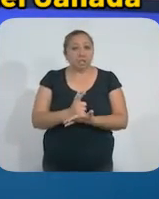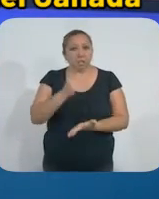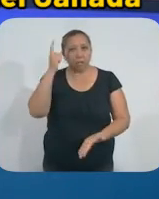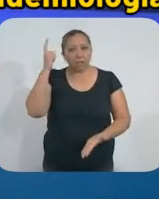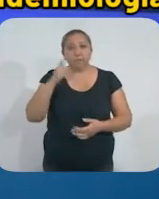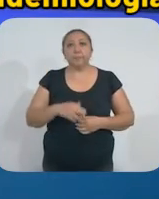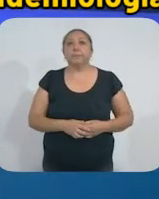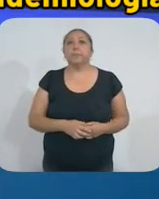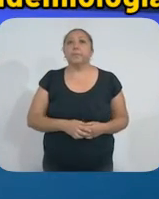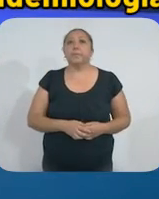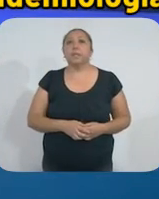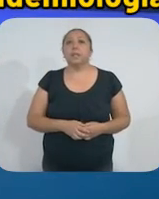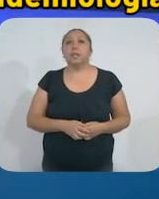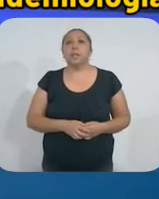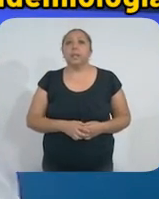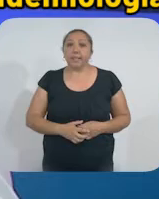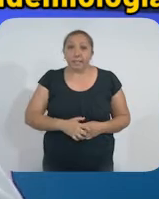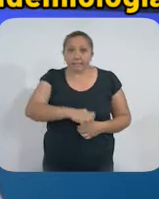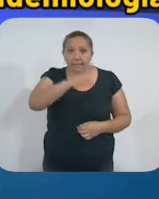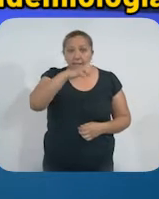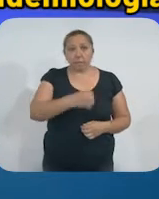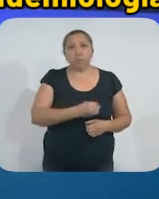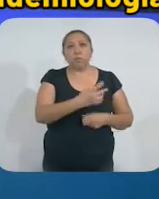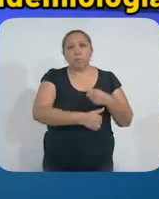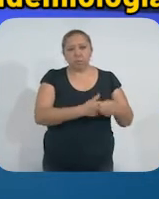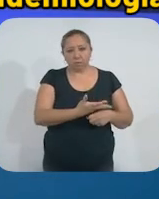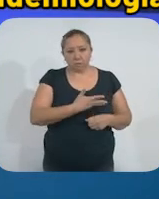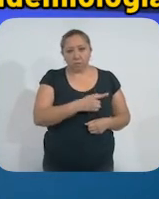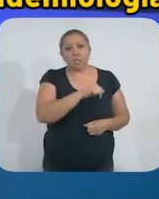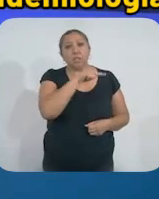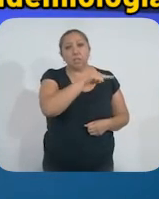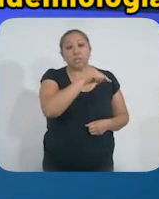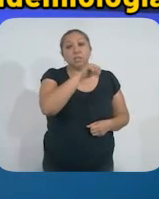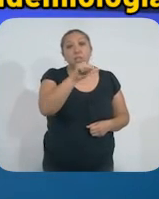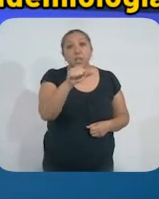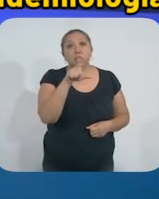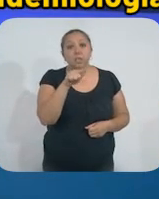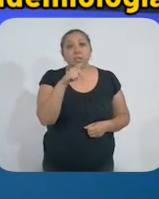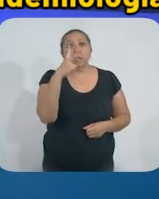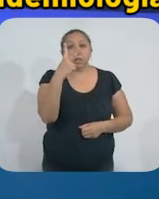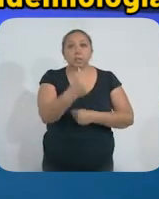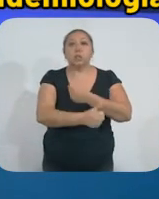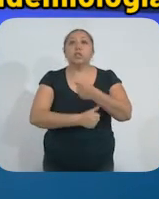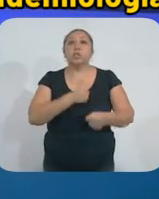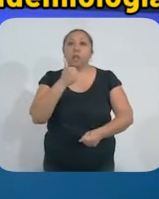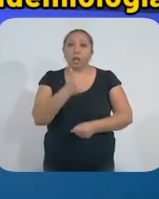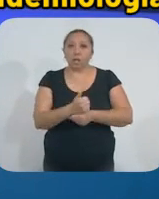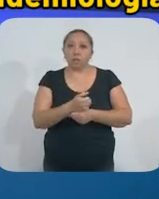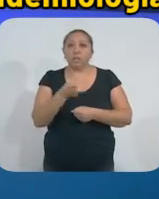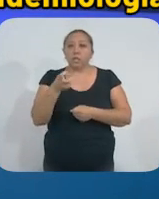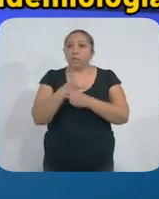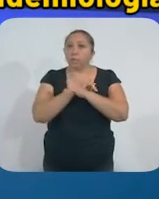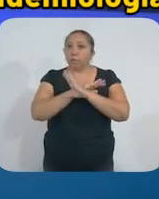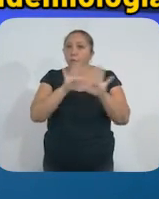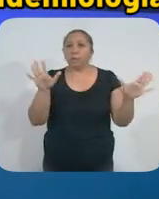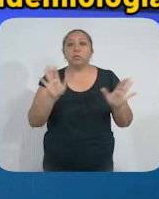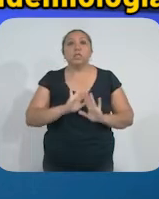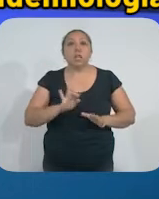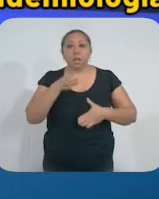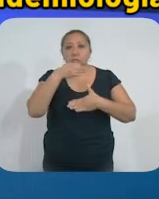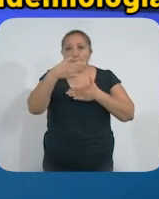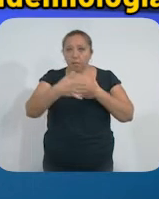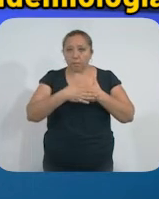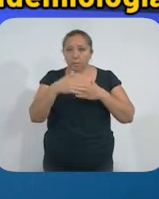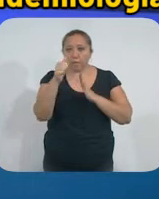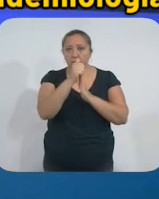pero estables. El rango de edad de los casos confirmados es de 17 a 72 años. Estos datos ya fueron reportados al